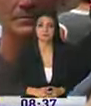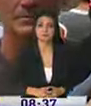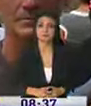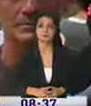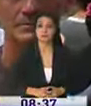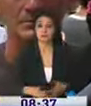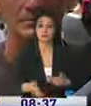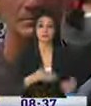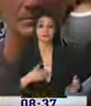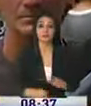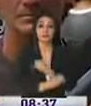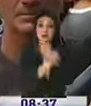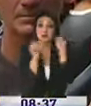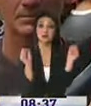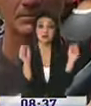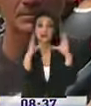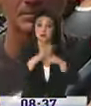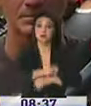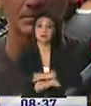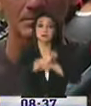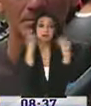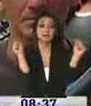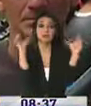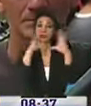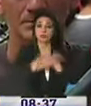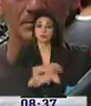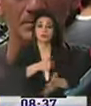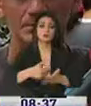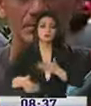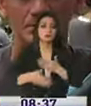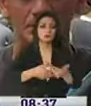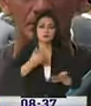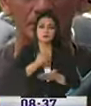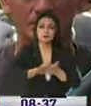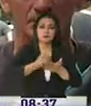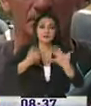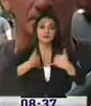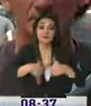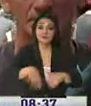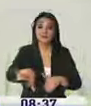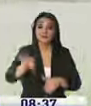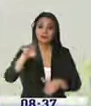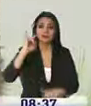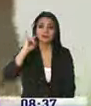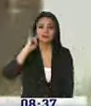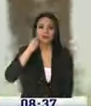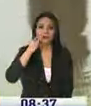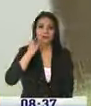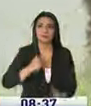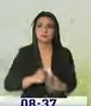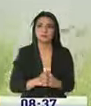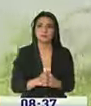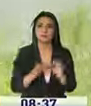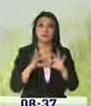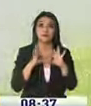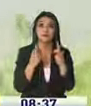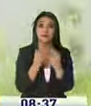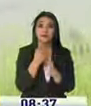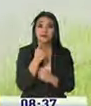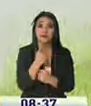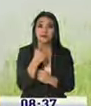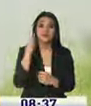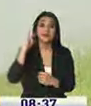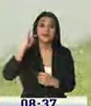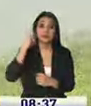Día y noche, nosotros vamos a estar en la búsqueda día y noche, incansablemente, hasta poder dar con el otro cuerpo de la niña. Según cuentan allegados, las